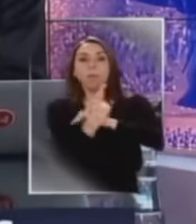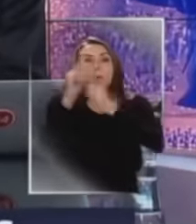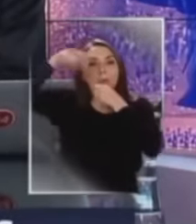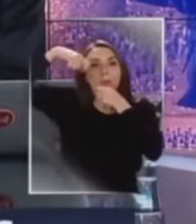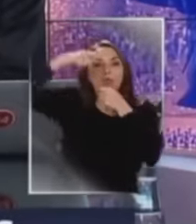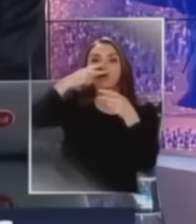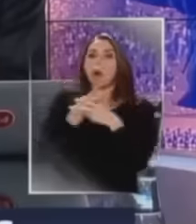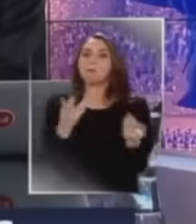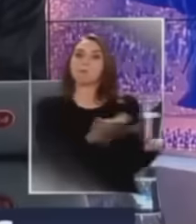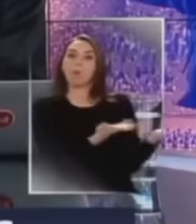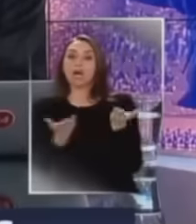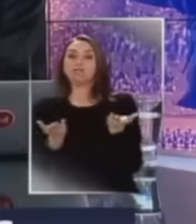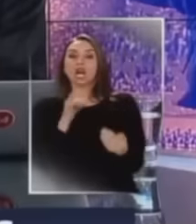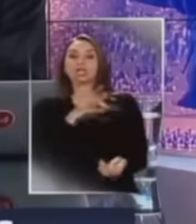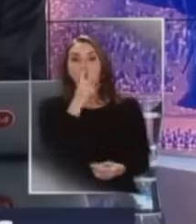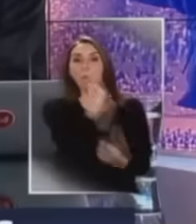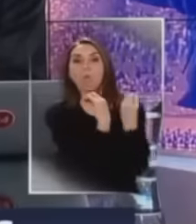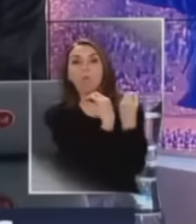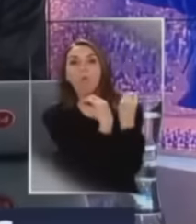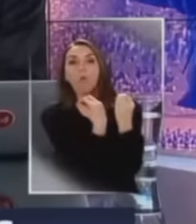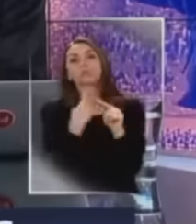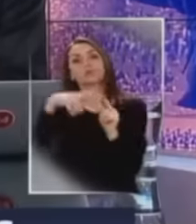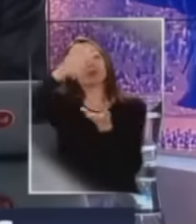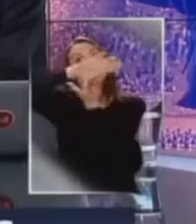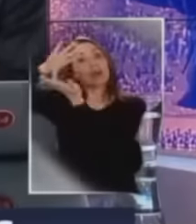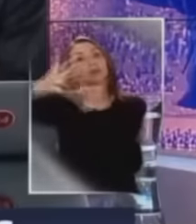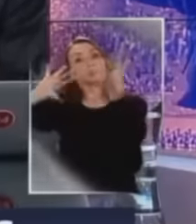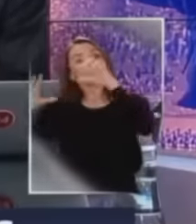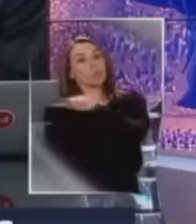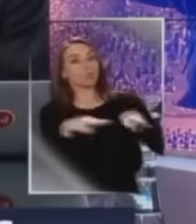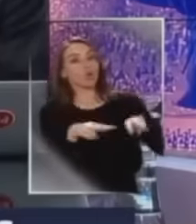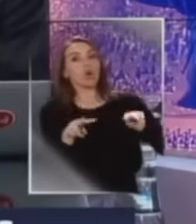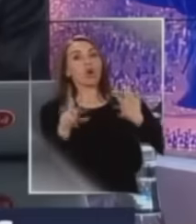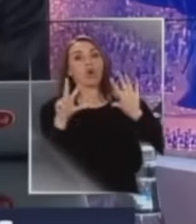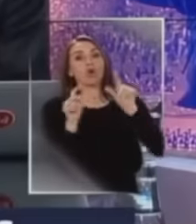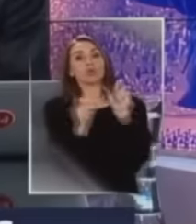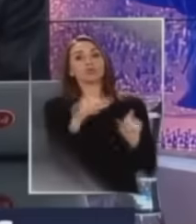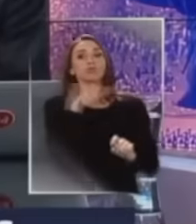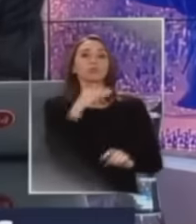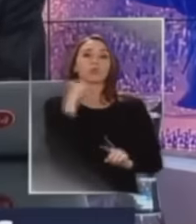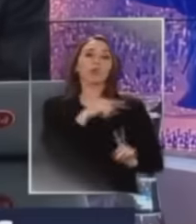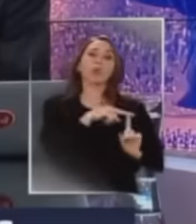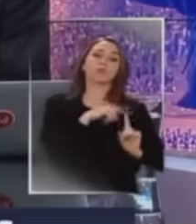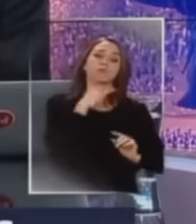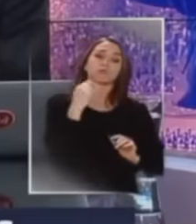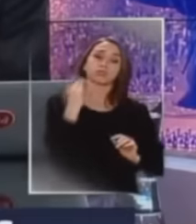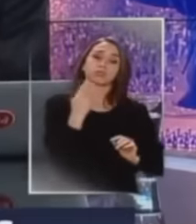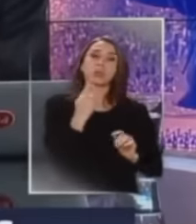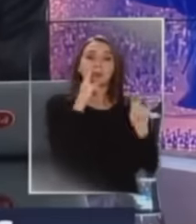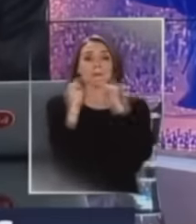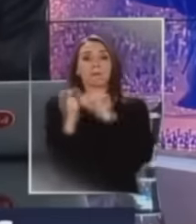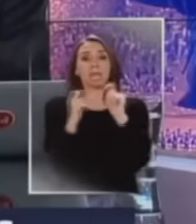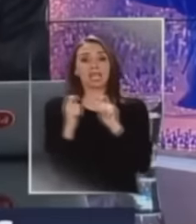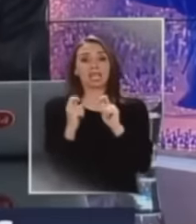no solamente son admirados en Chile, sino también en el mundo. Sus 8 mártires dan cuenta del peligro que deben enfrentar